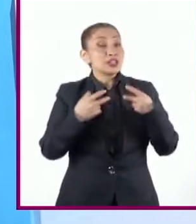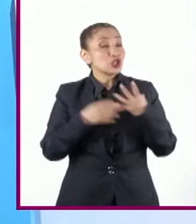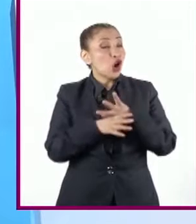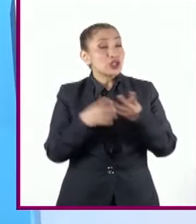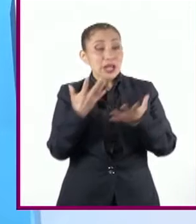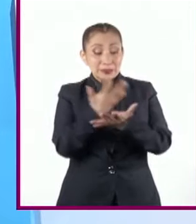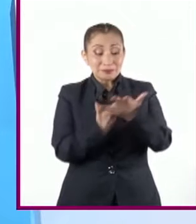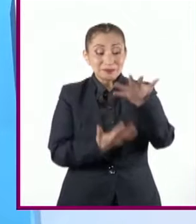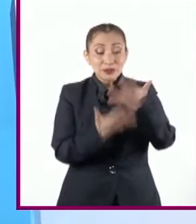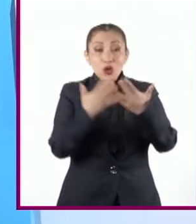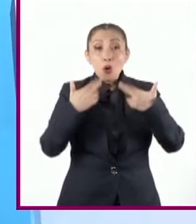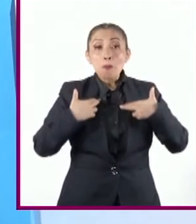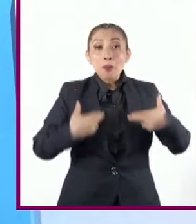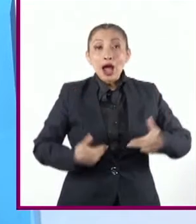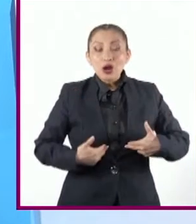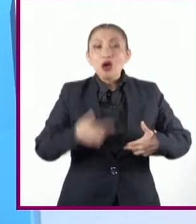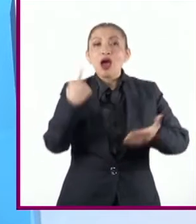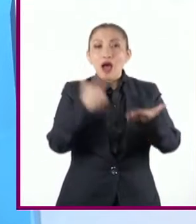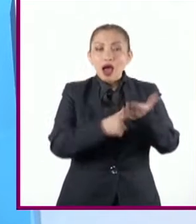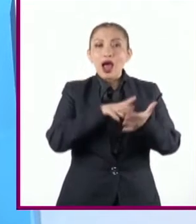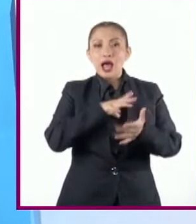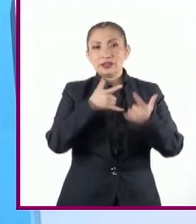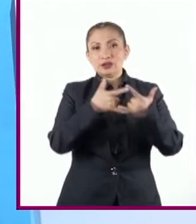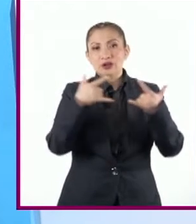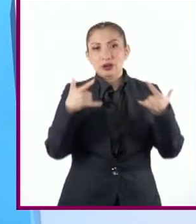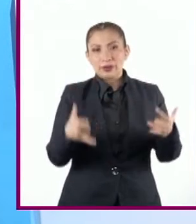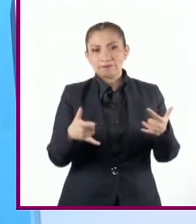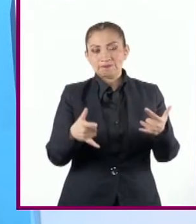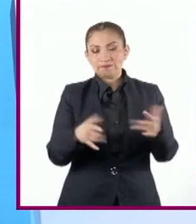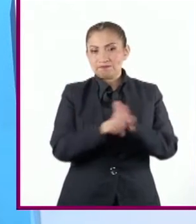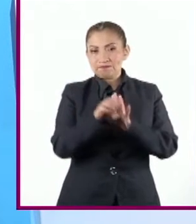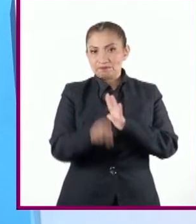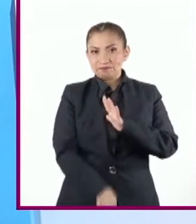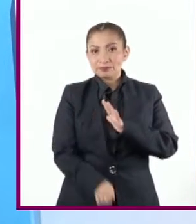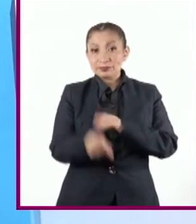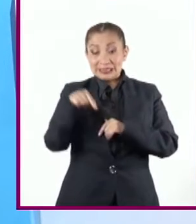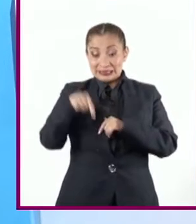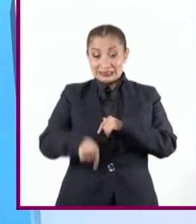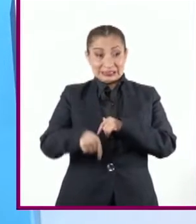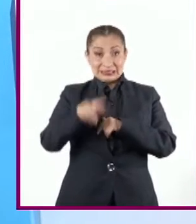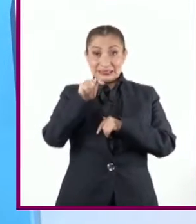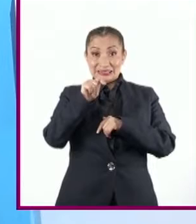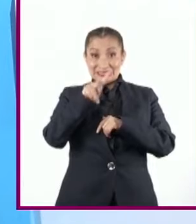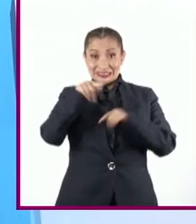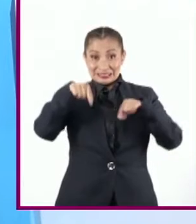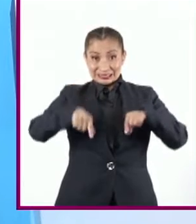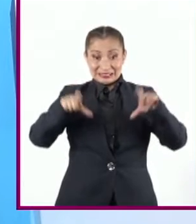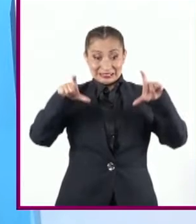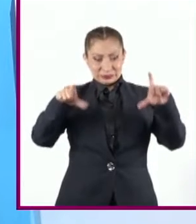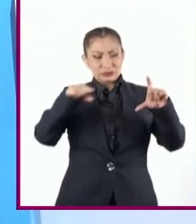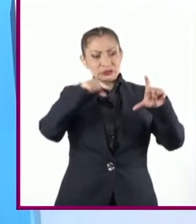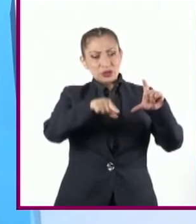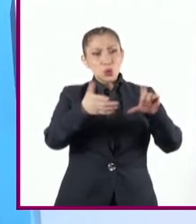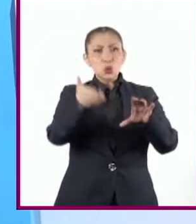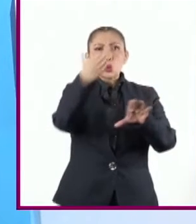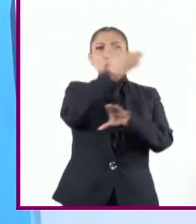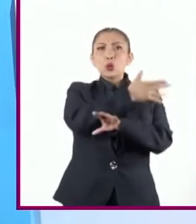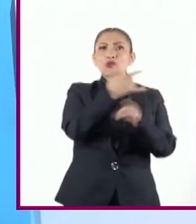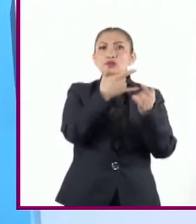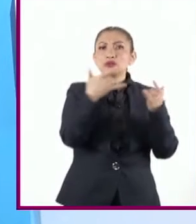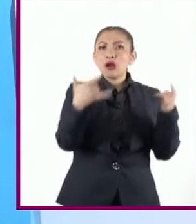creado tienen una historia. Por ejemplo, este medio, llamado televisión, tiene toda una